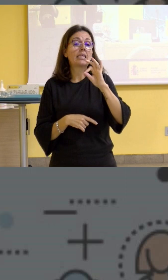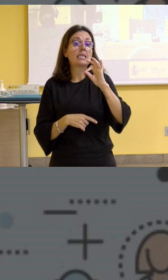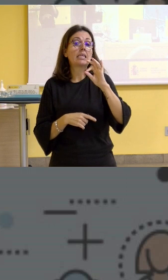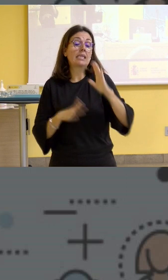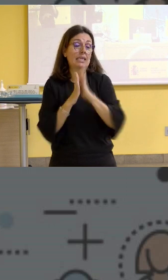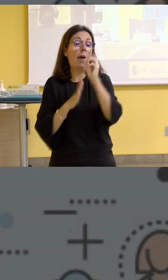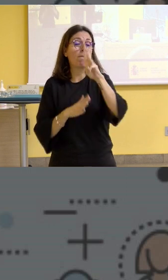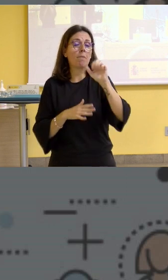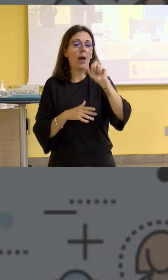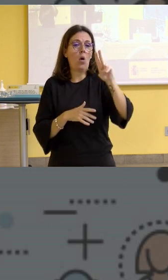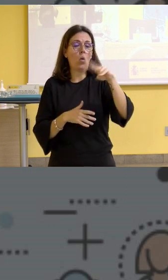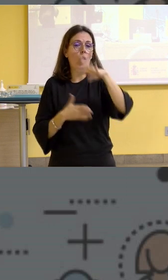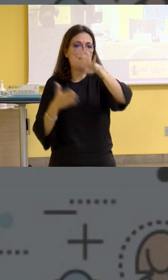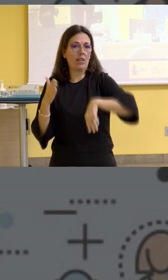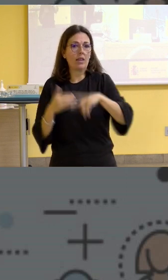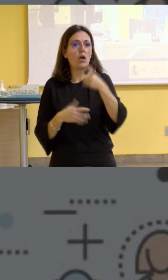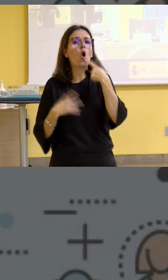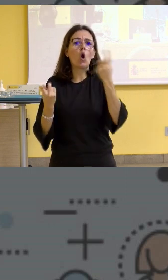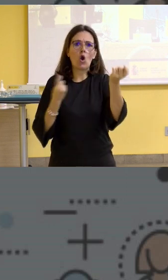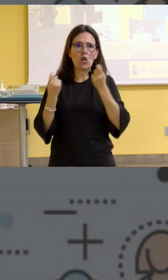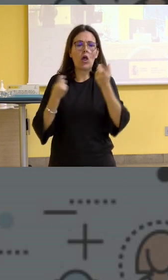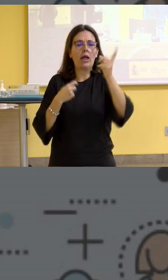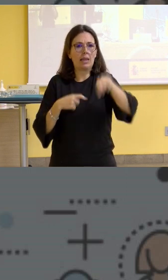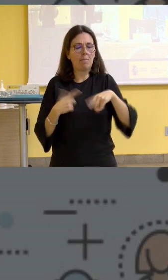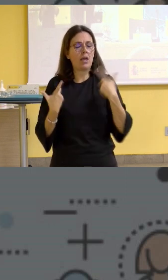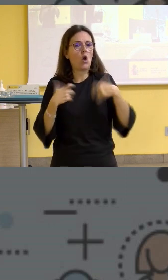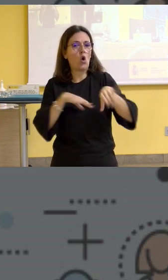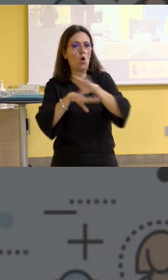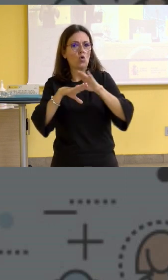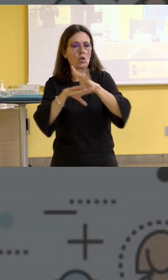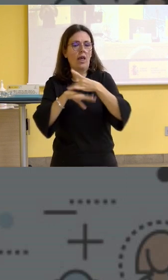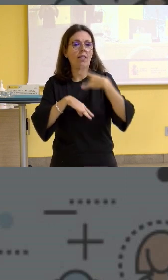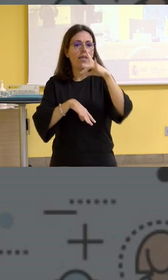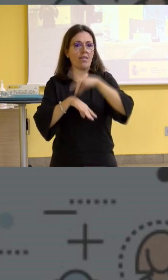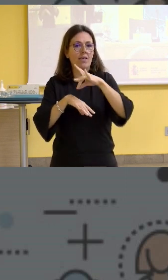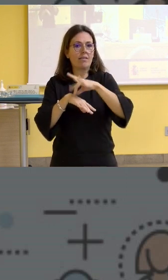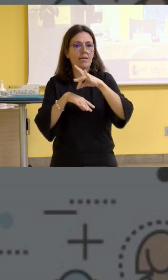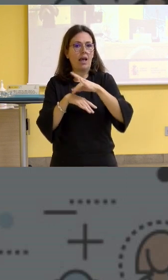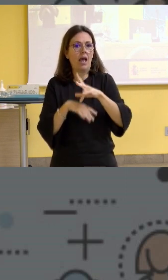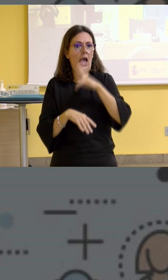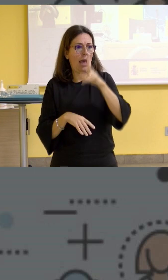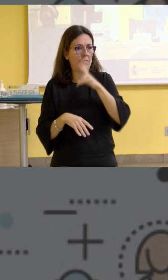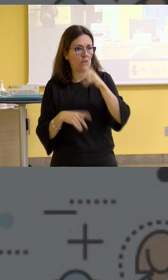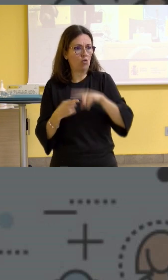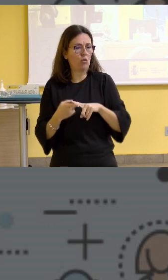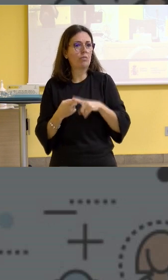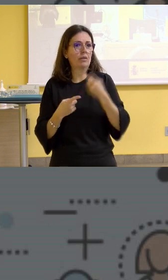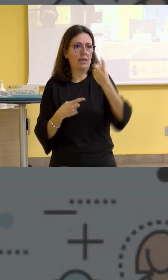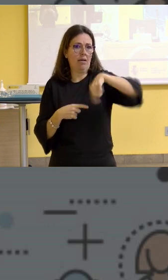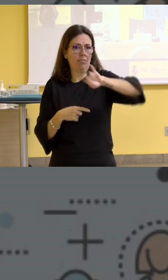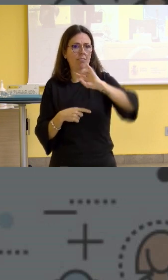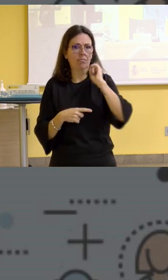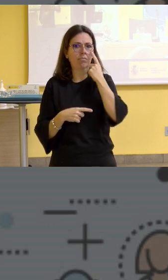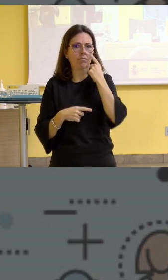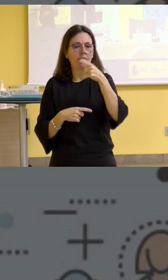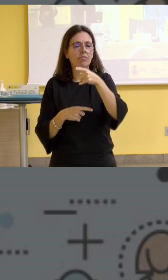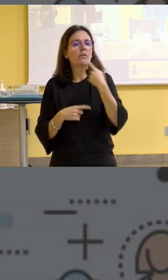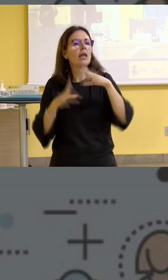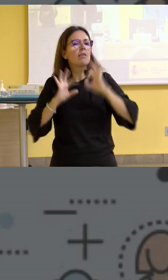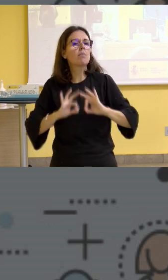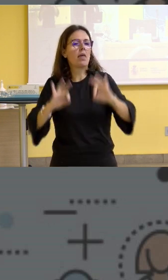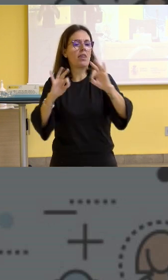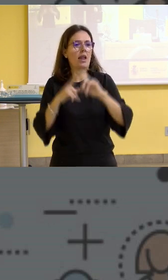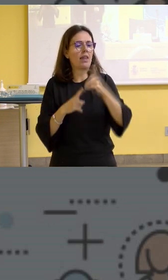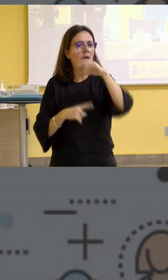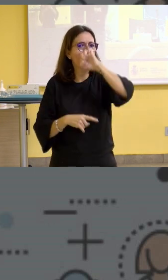Barcelona. Es coordinador de la consulta monográfica de enfermedad de Huntington, que ya habéis podido identificar, su especialidad